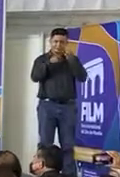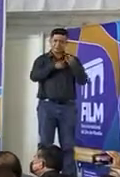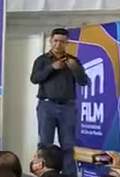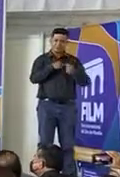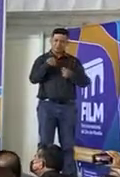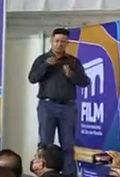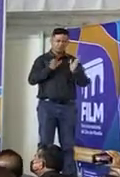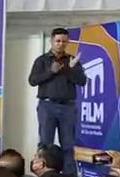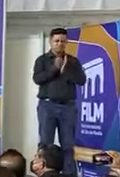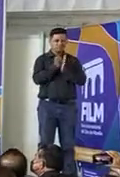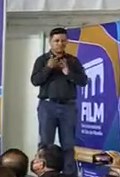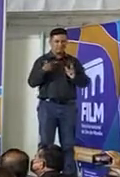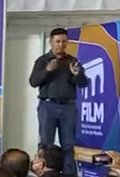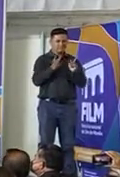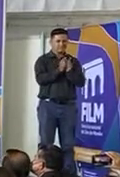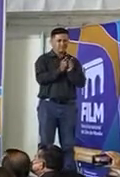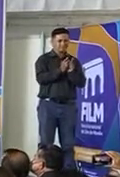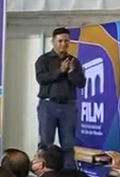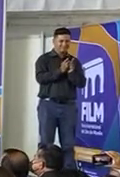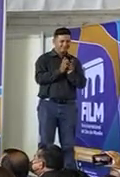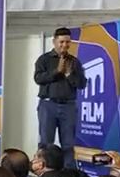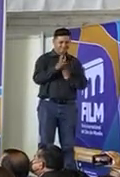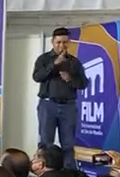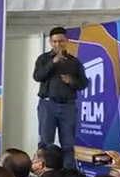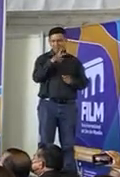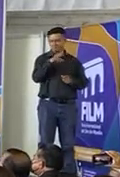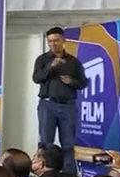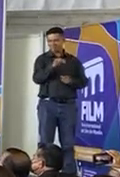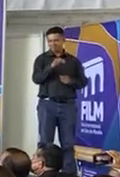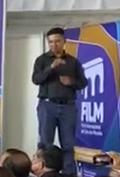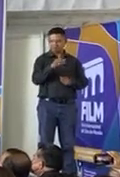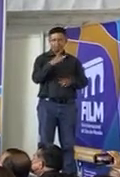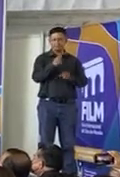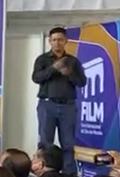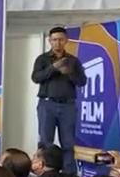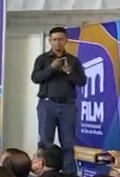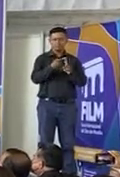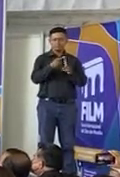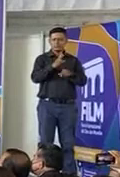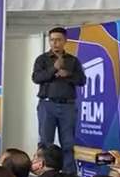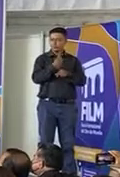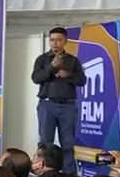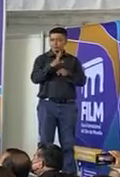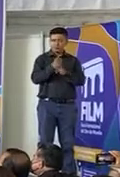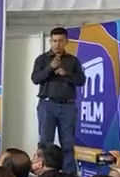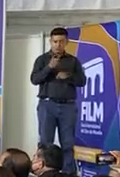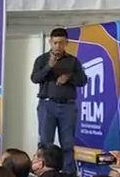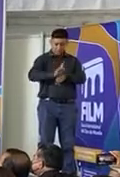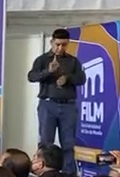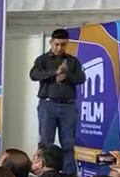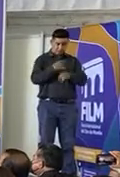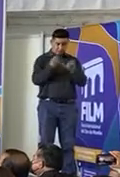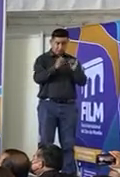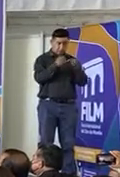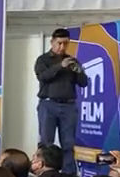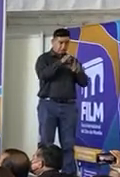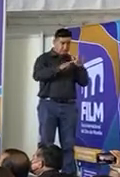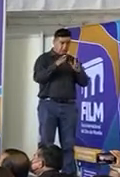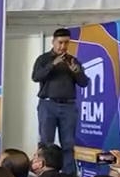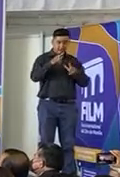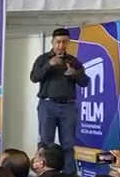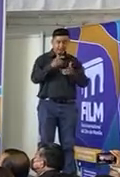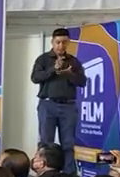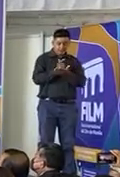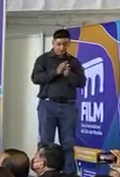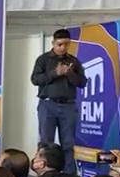decidí que no iba a ser tan breve. En primer lugar, porque no todos los días se inaugura una feria del libro. En